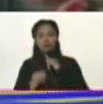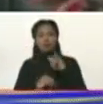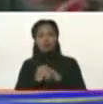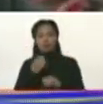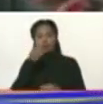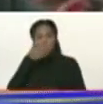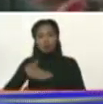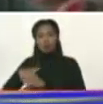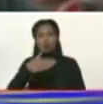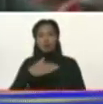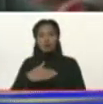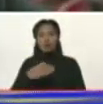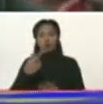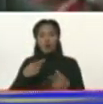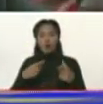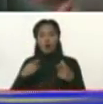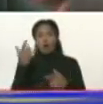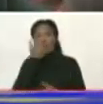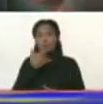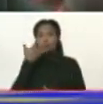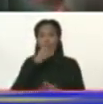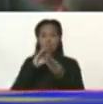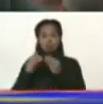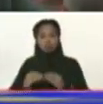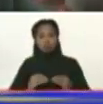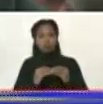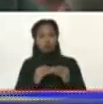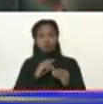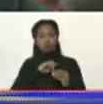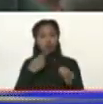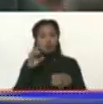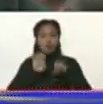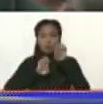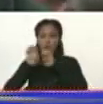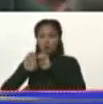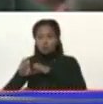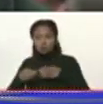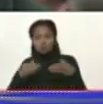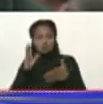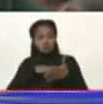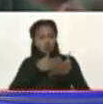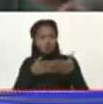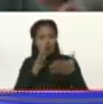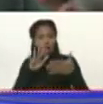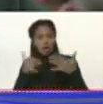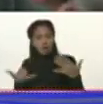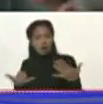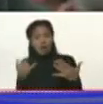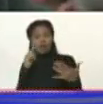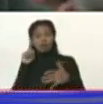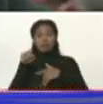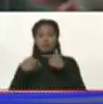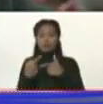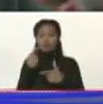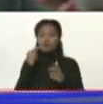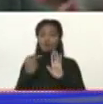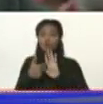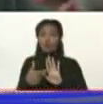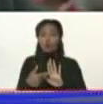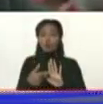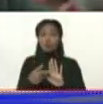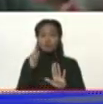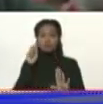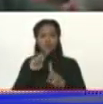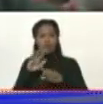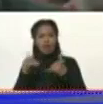pueblos afrodescendientes y las reparaciones. Hicimos una evaluación de la agenda programática. Además de destacar que con referencia a